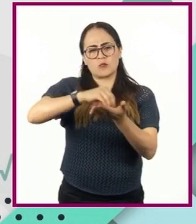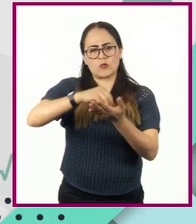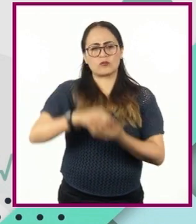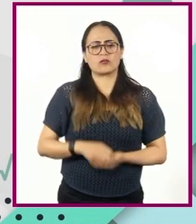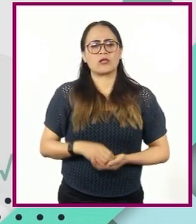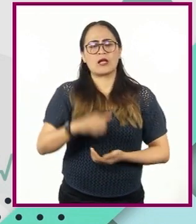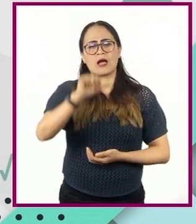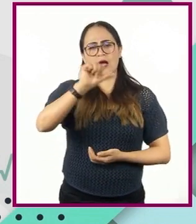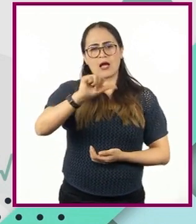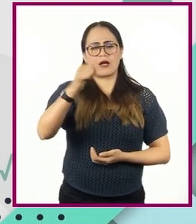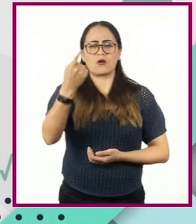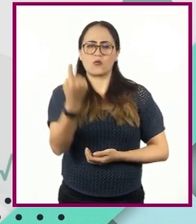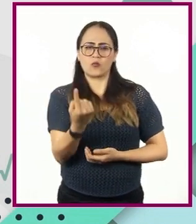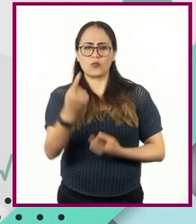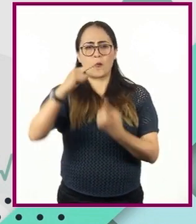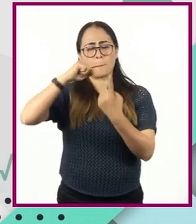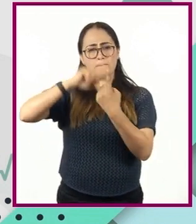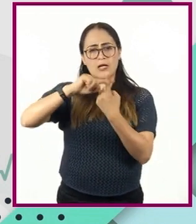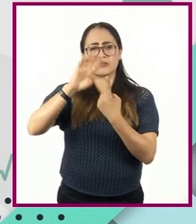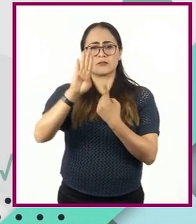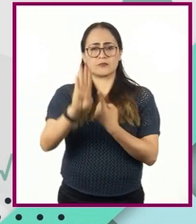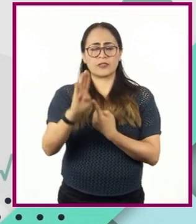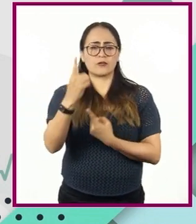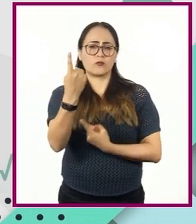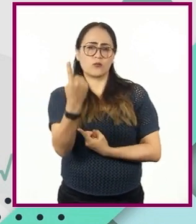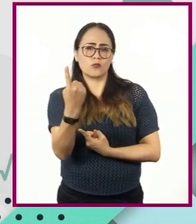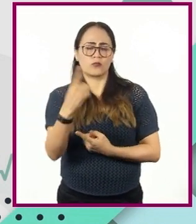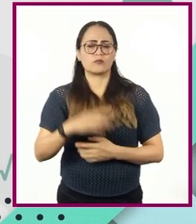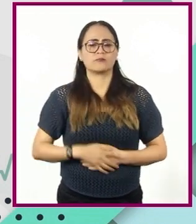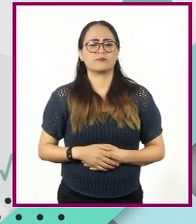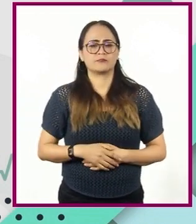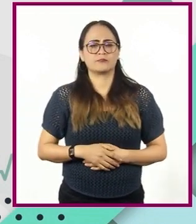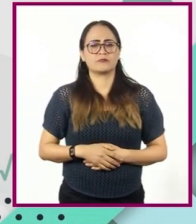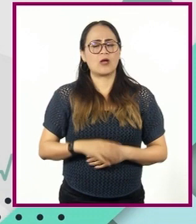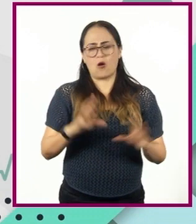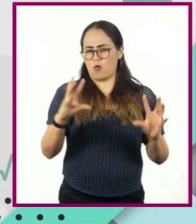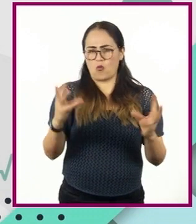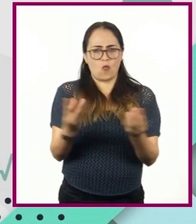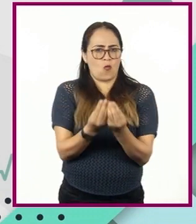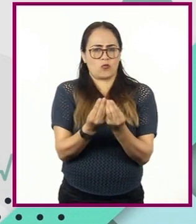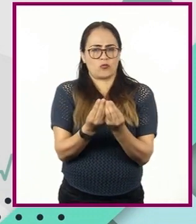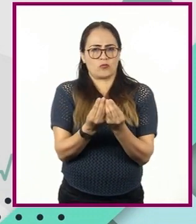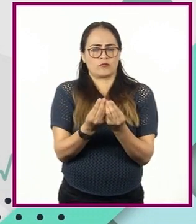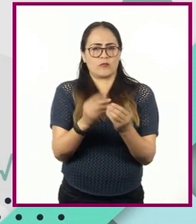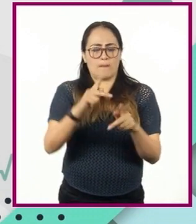A1, el signo más y B1, todo sin espacios.